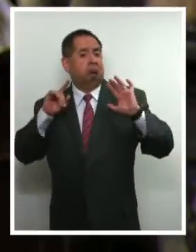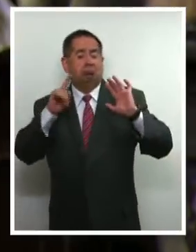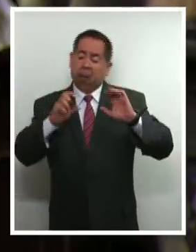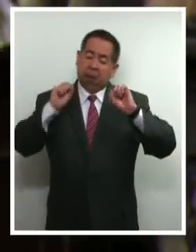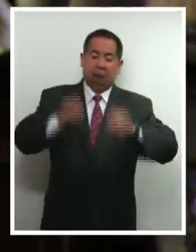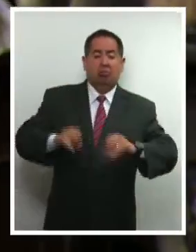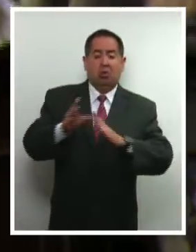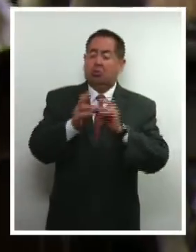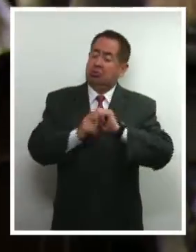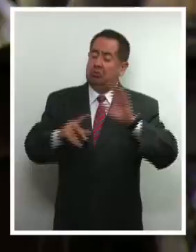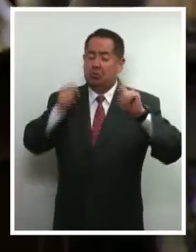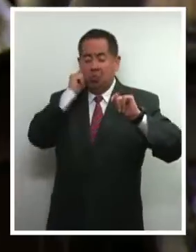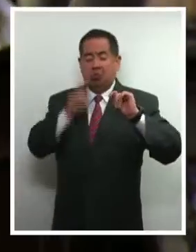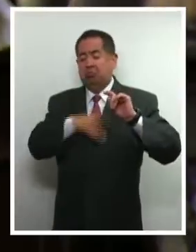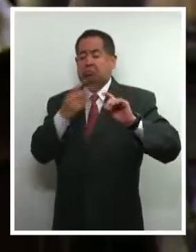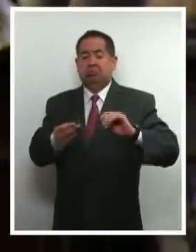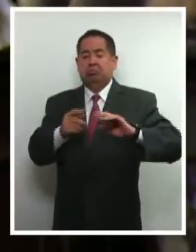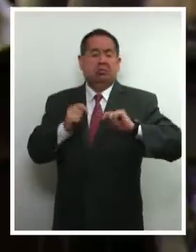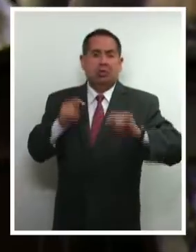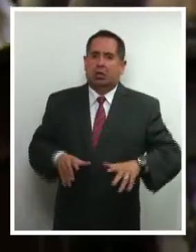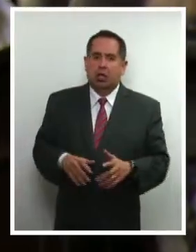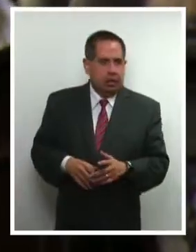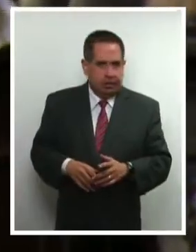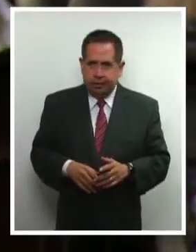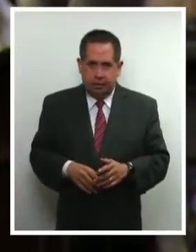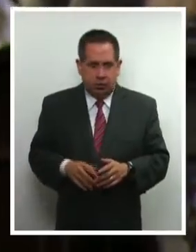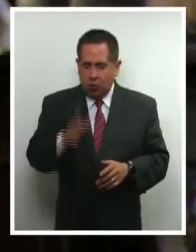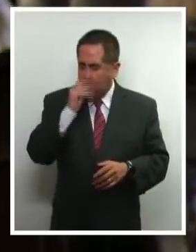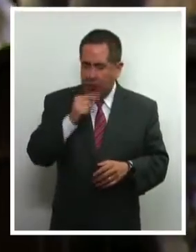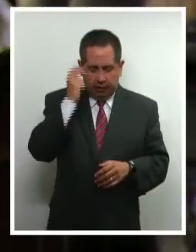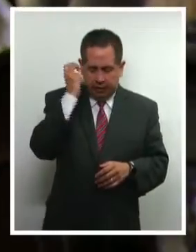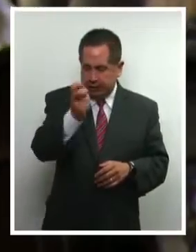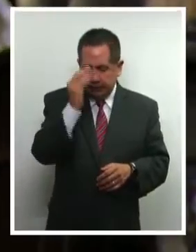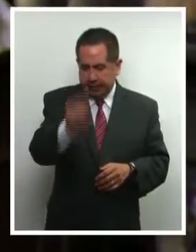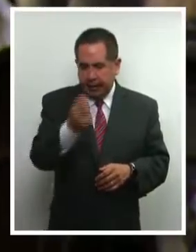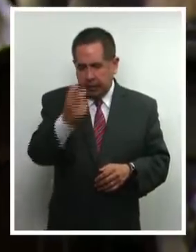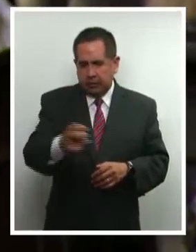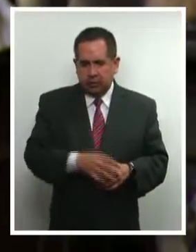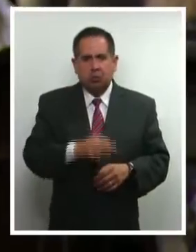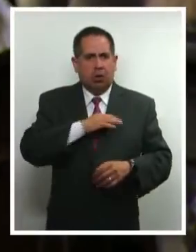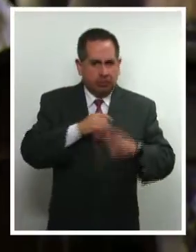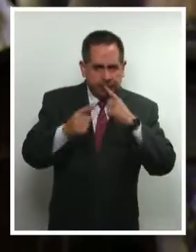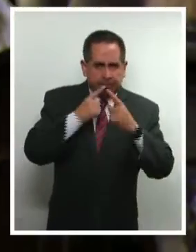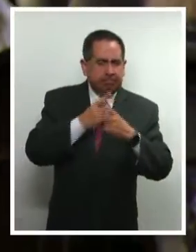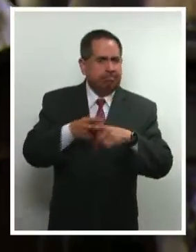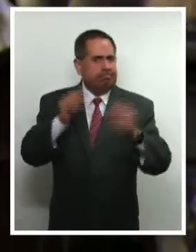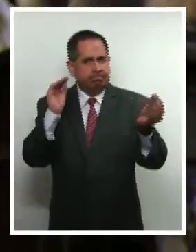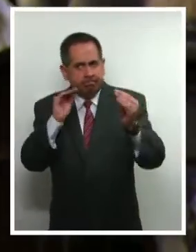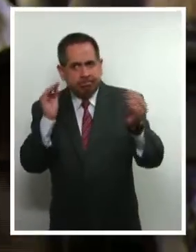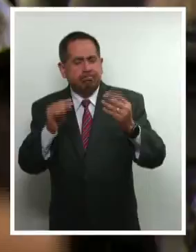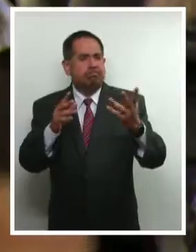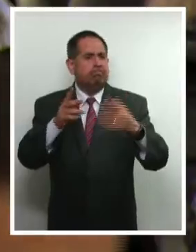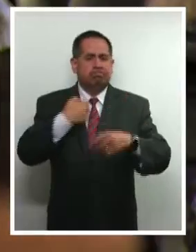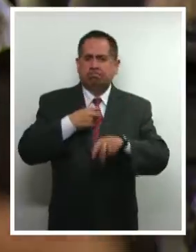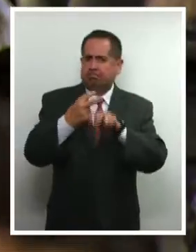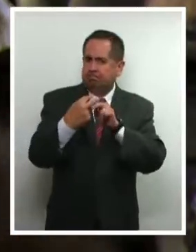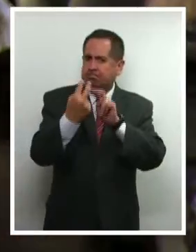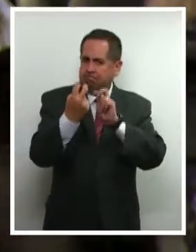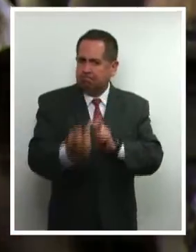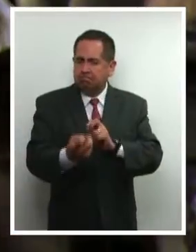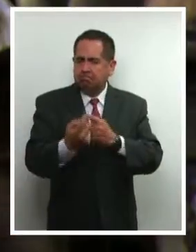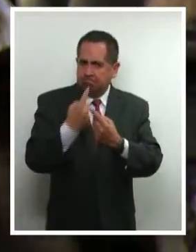sin constitución. No lo podemos tolerar. Podemos hablar, podemos discutir, podemos sentarnos